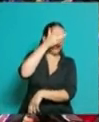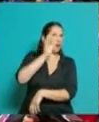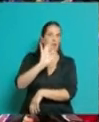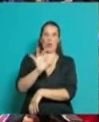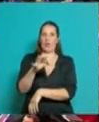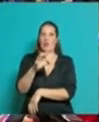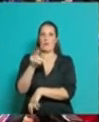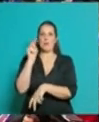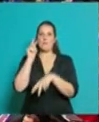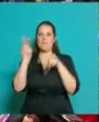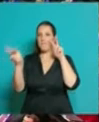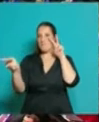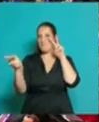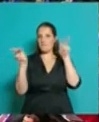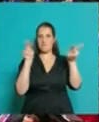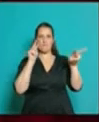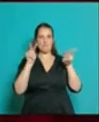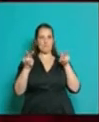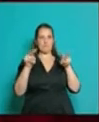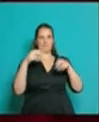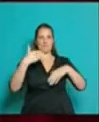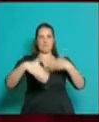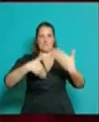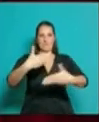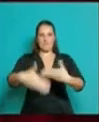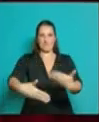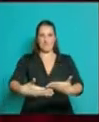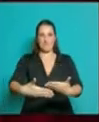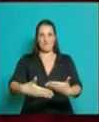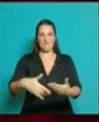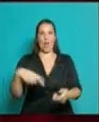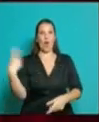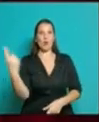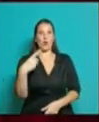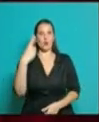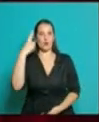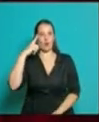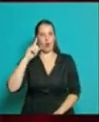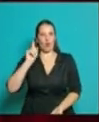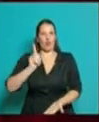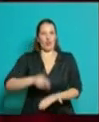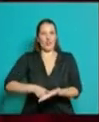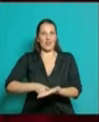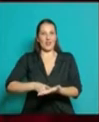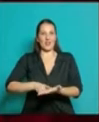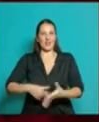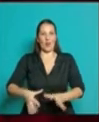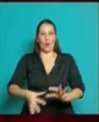que se cierran, no habló de las tarifas, no habló de la realidad.